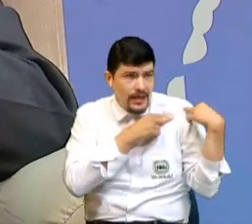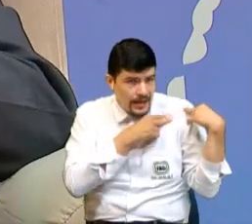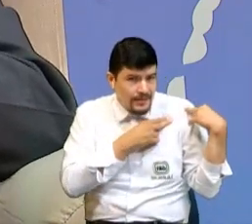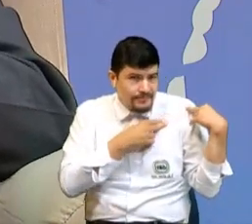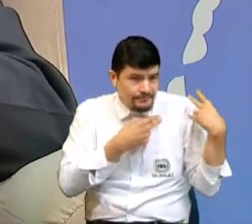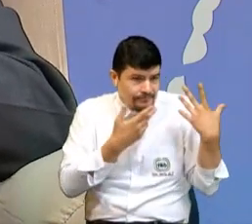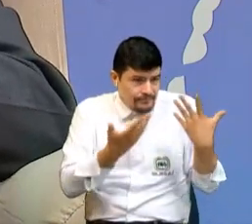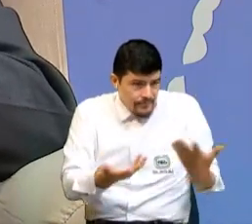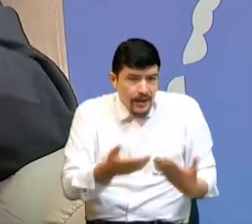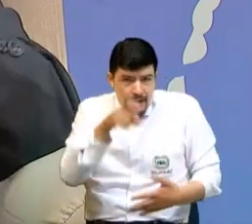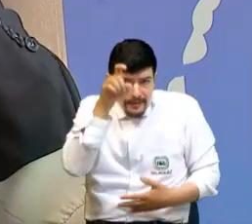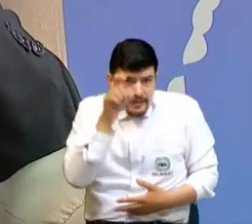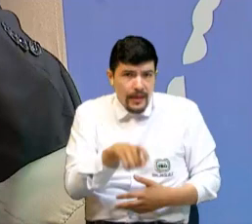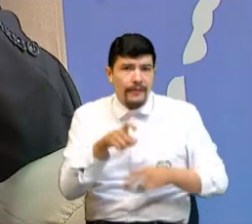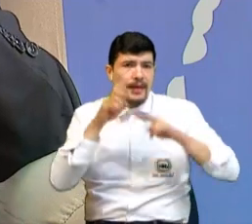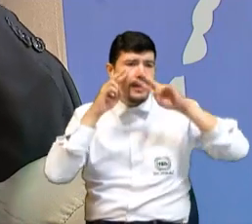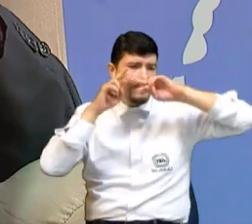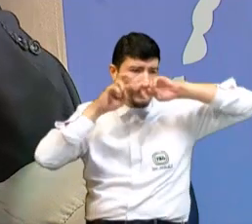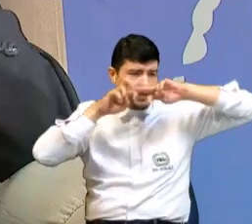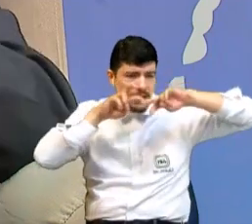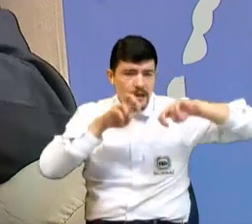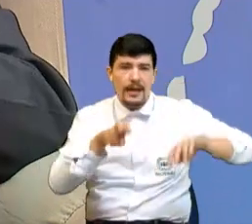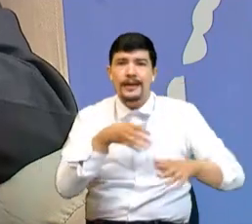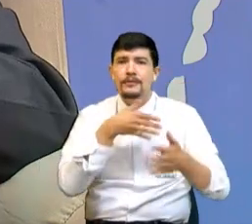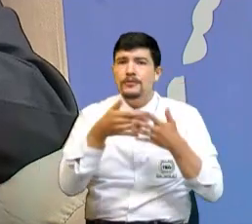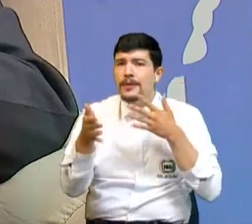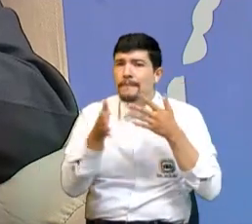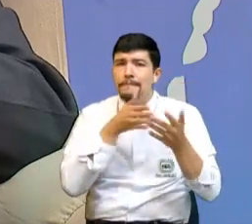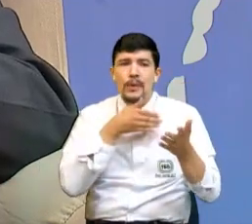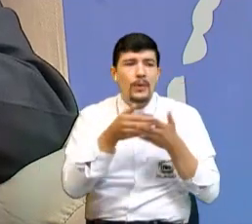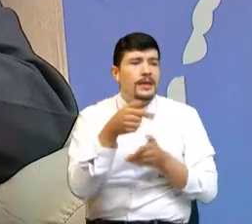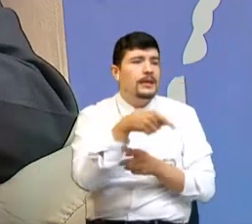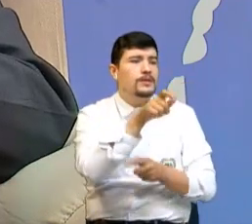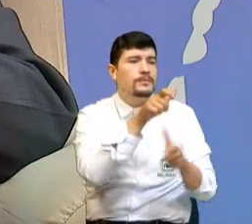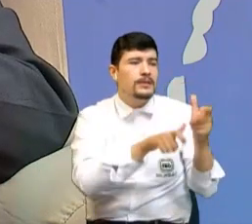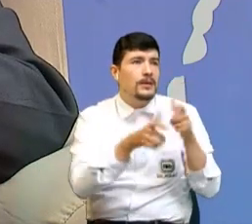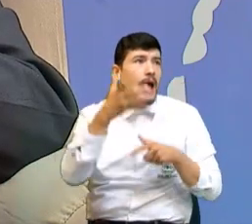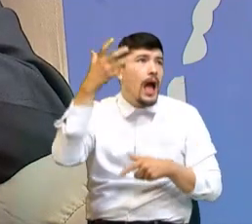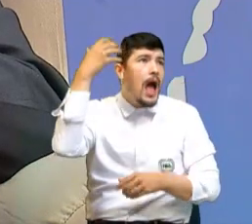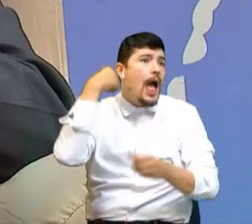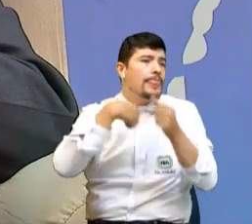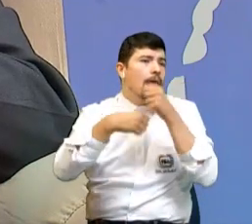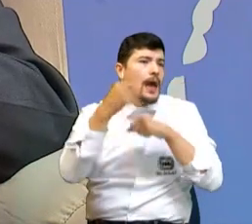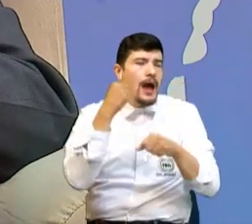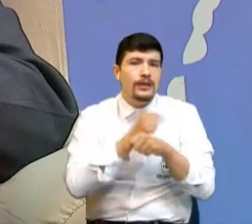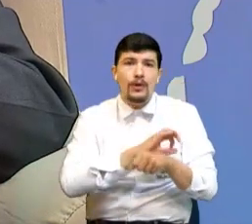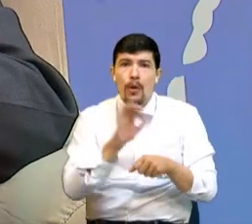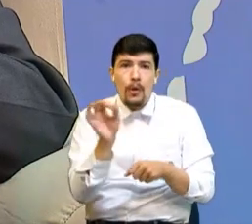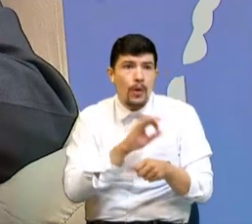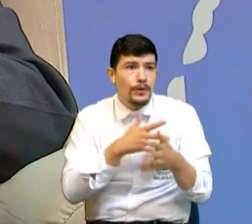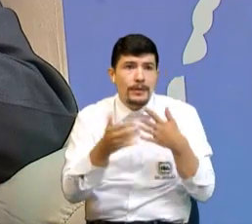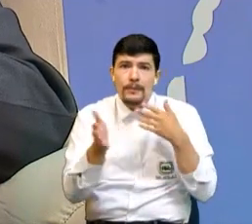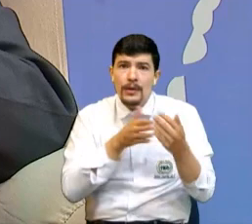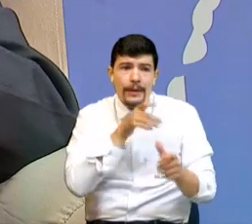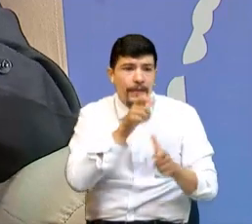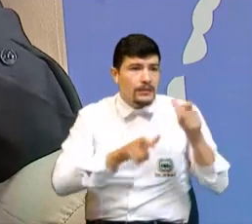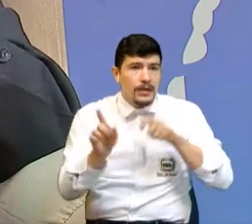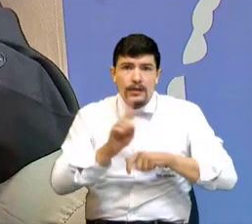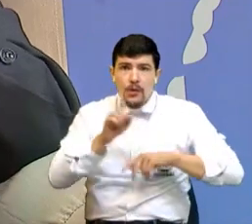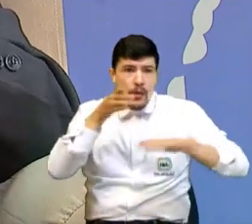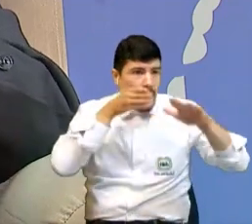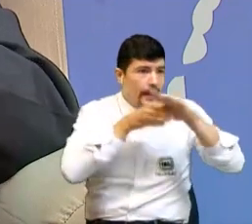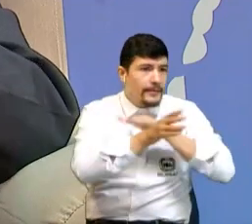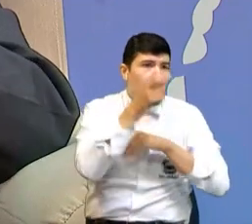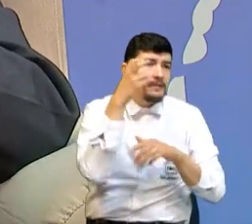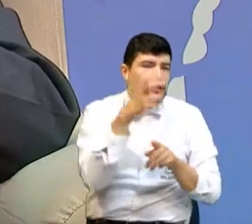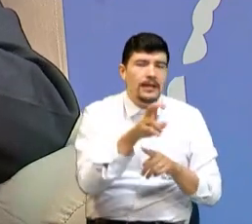de investigar, así sea que estas personas no se acerquen a formular denuncia penal, porque